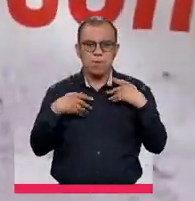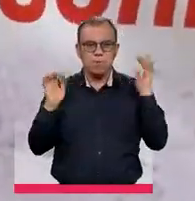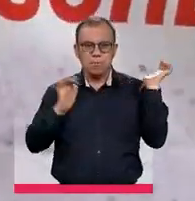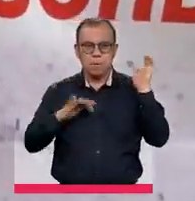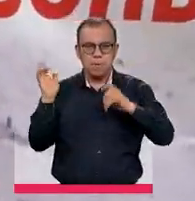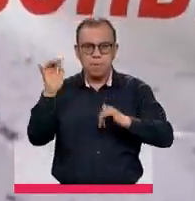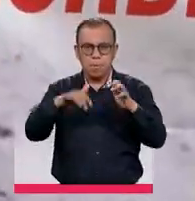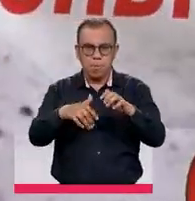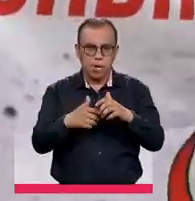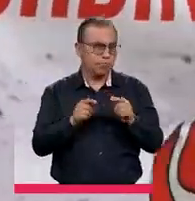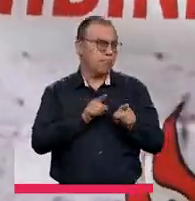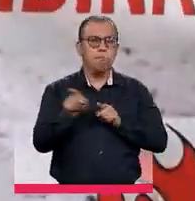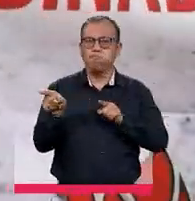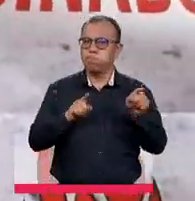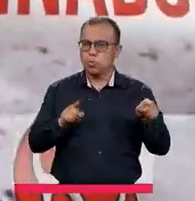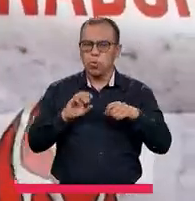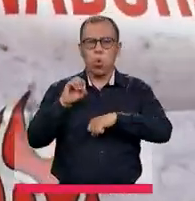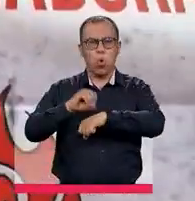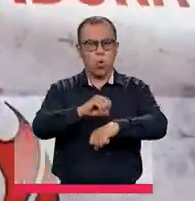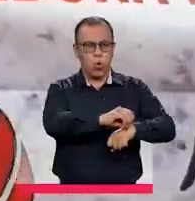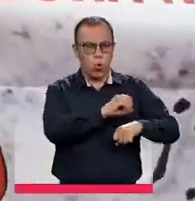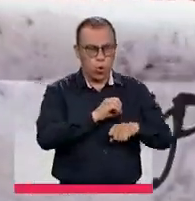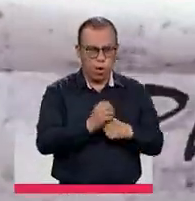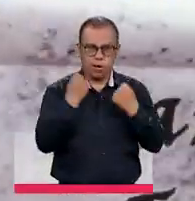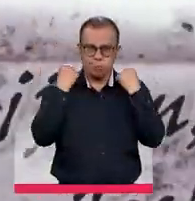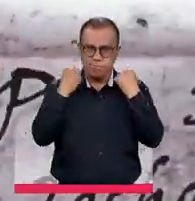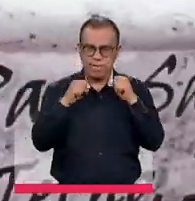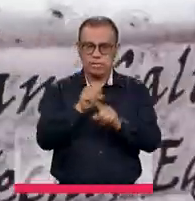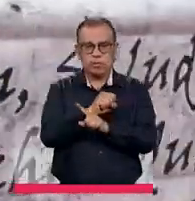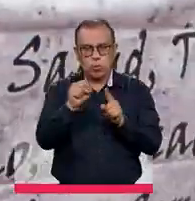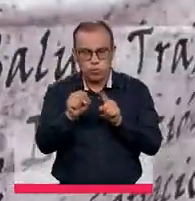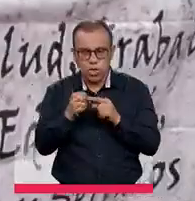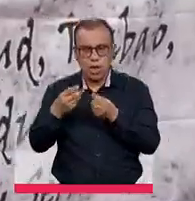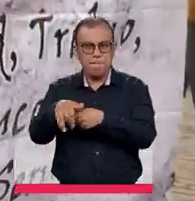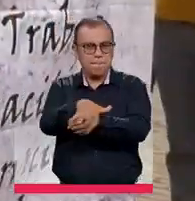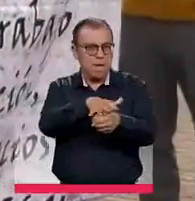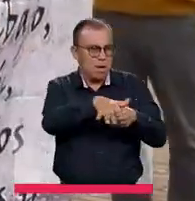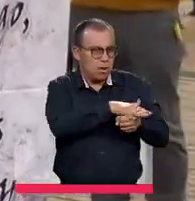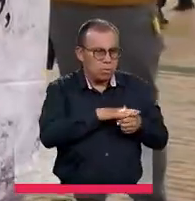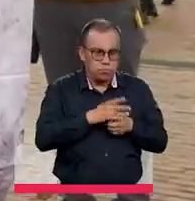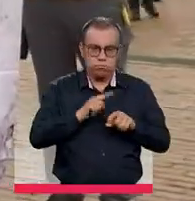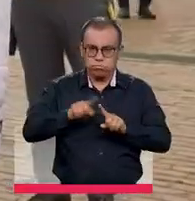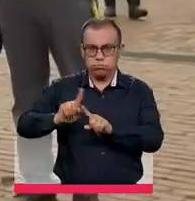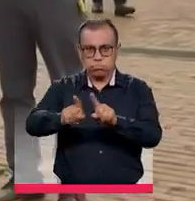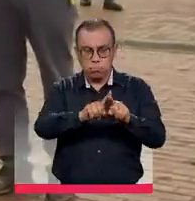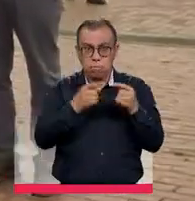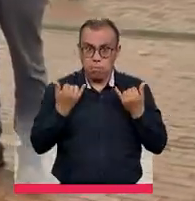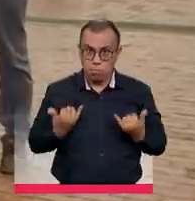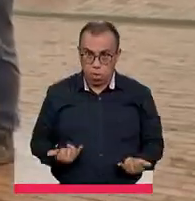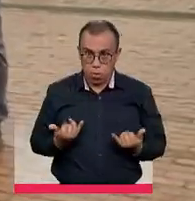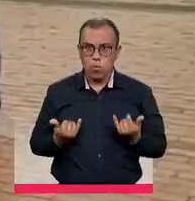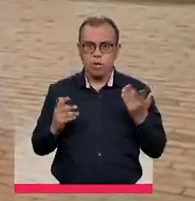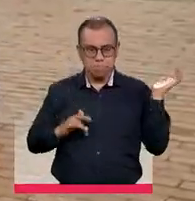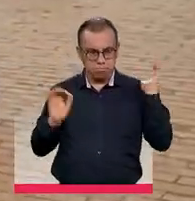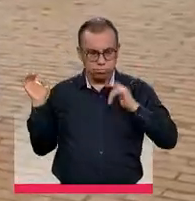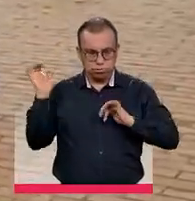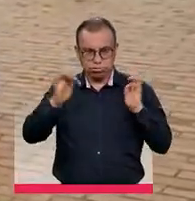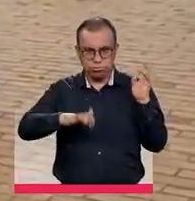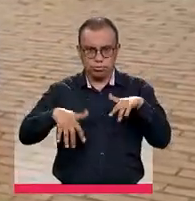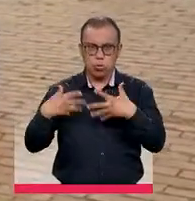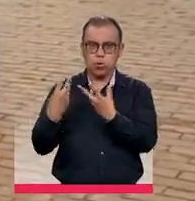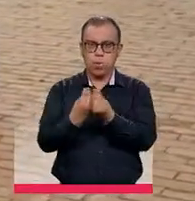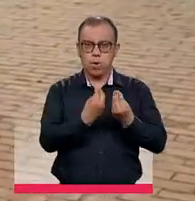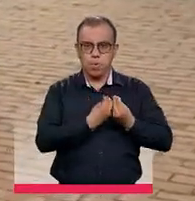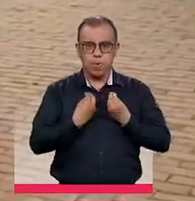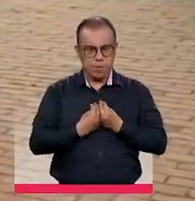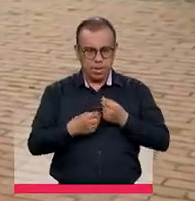llegando? Pues sabemos personas de organizaciones sindicales, sociales, barriales, de todo tipo. Estamos esperando que vayan llegando los compañeros,